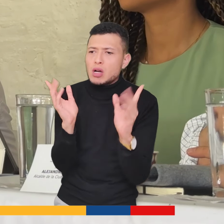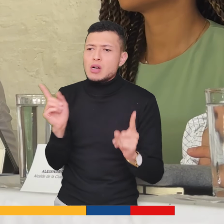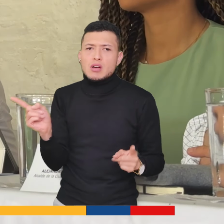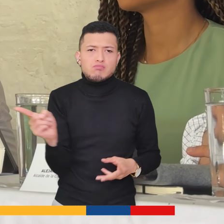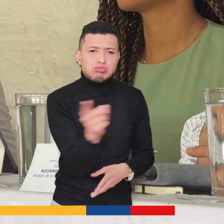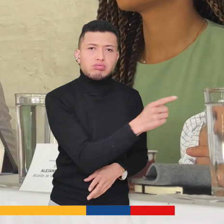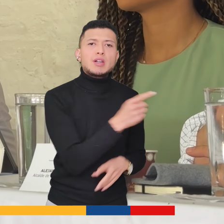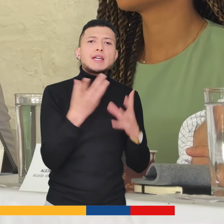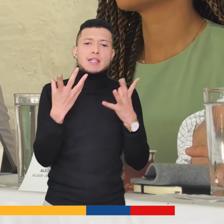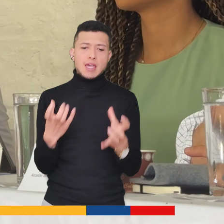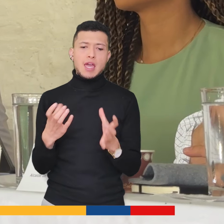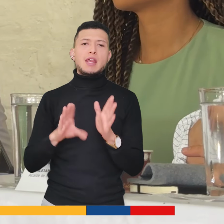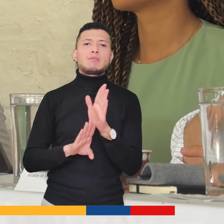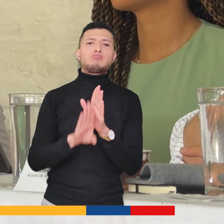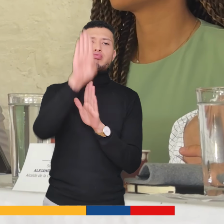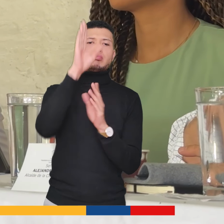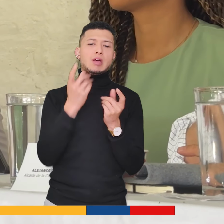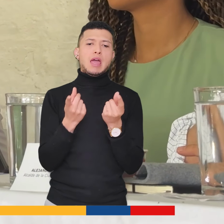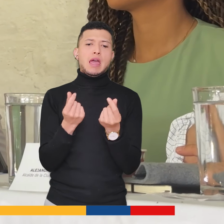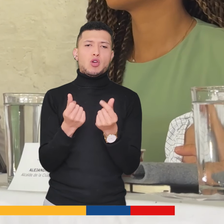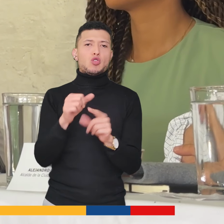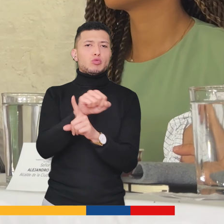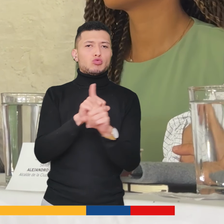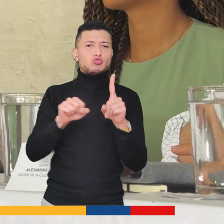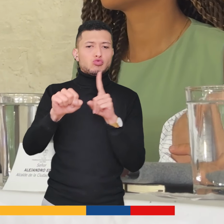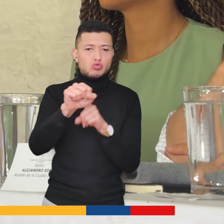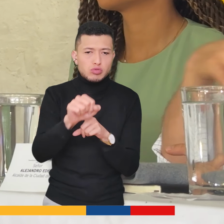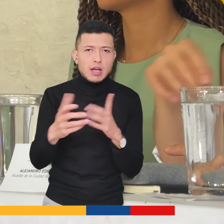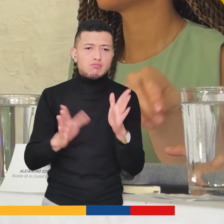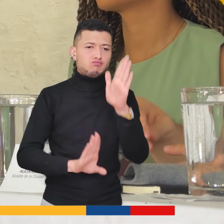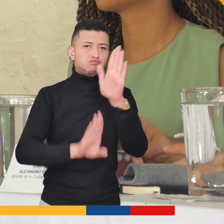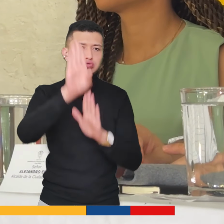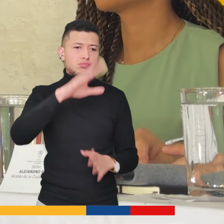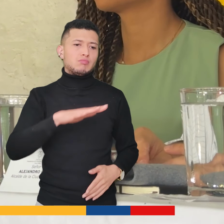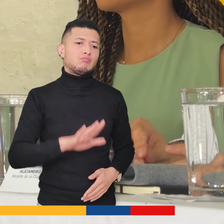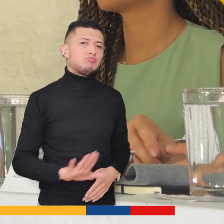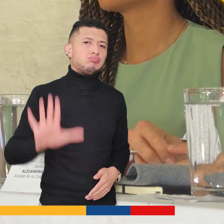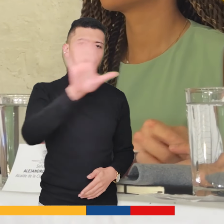un motor de desarrollo económico y social de la región,